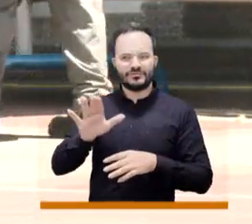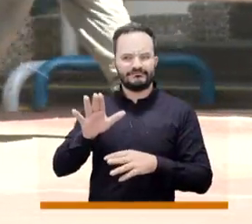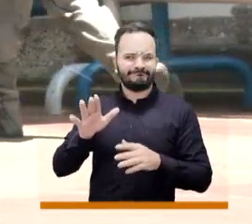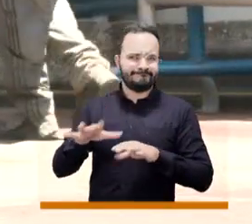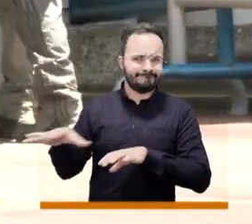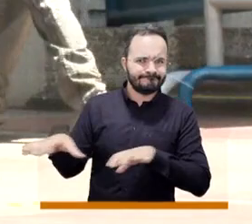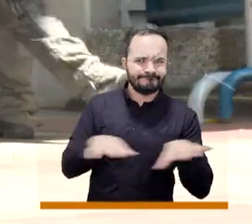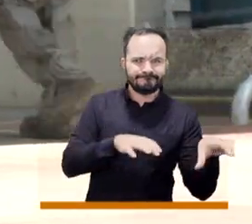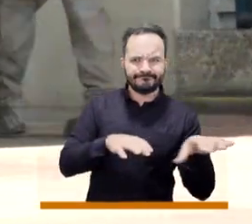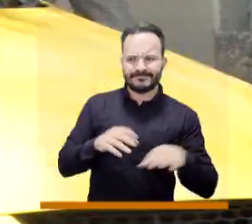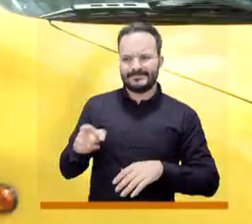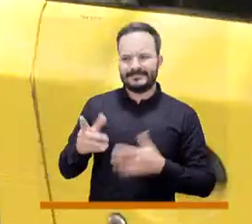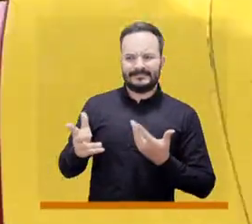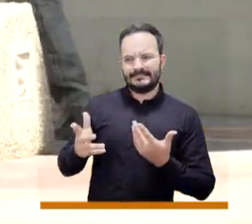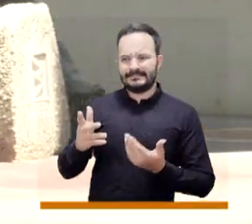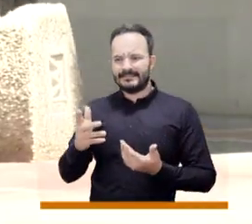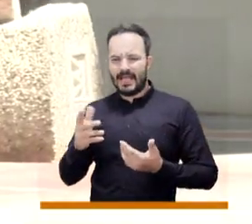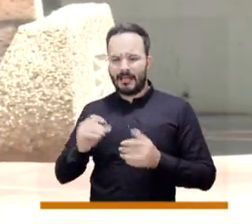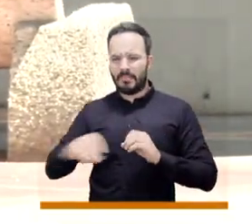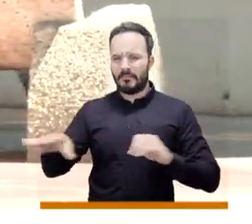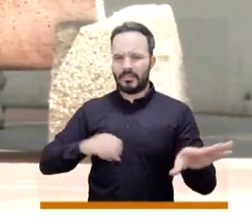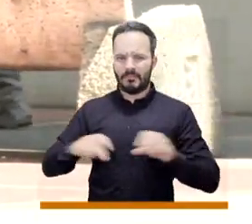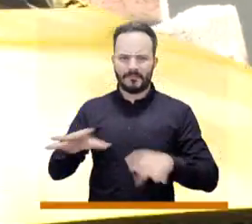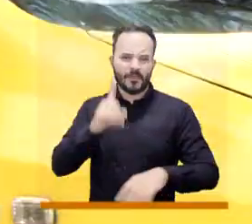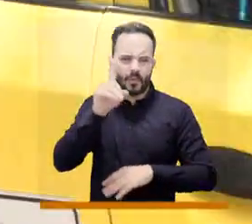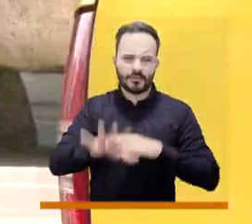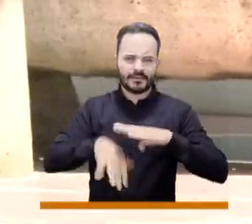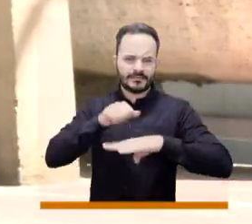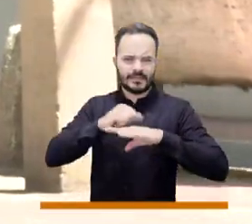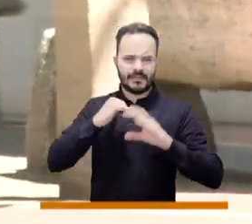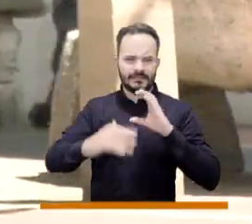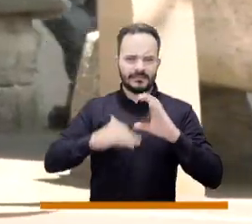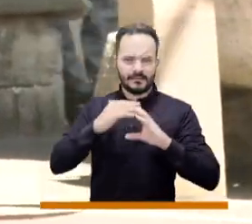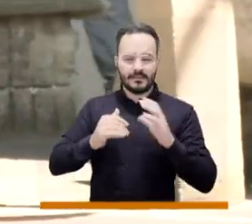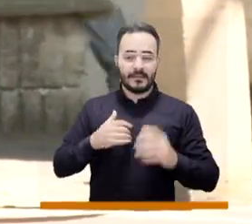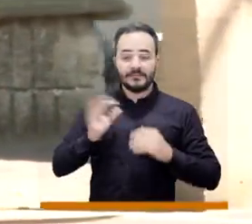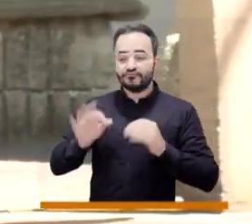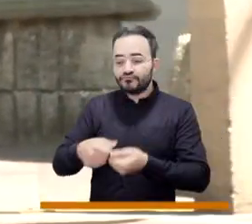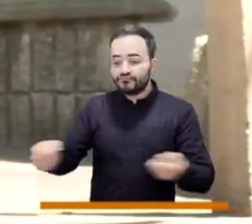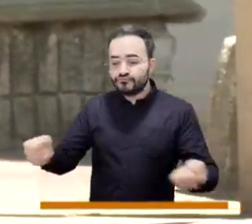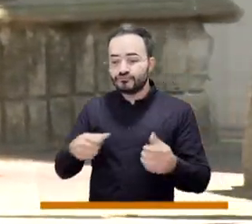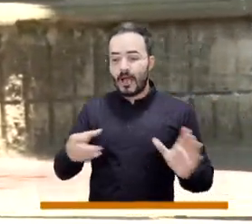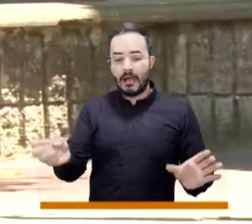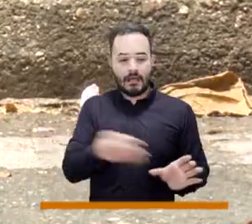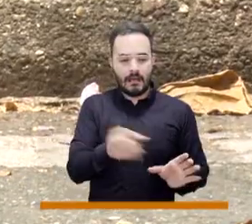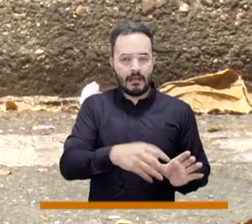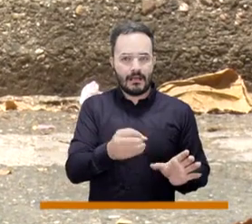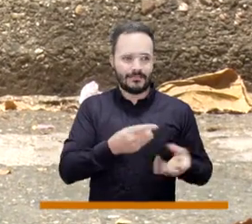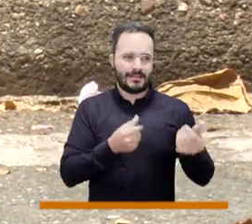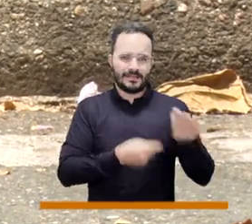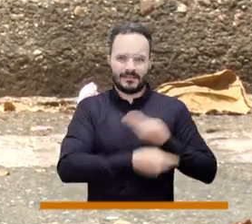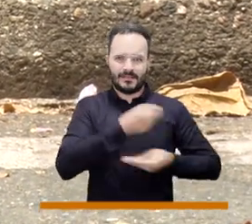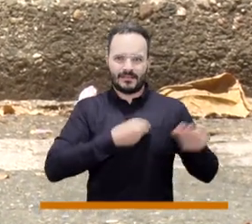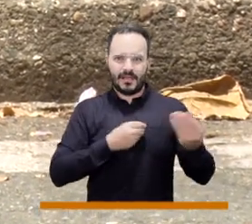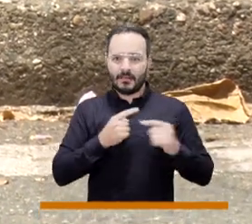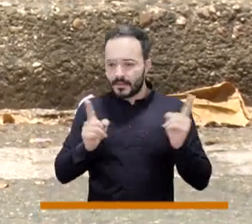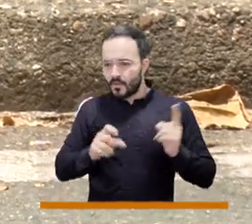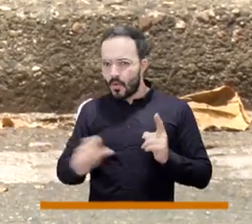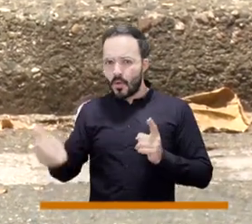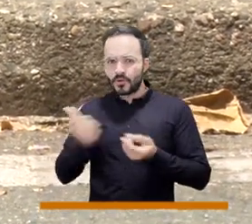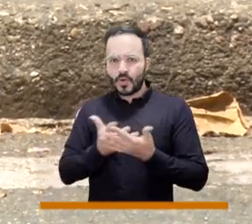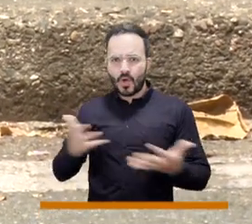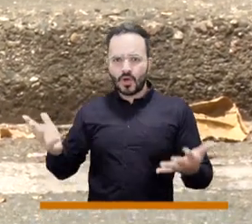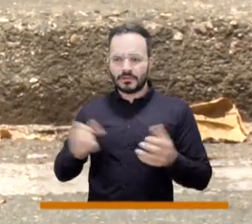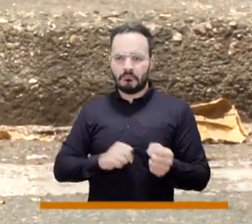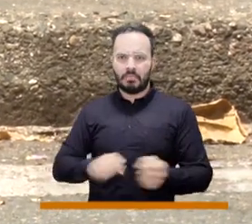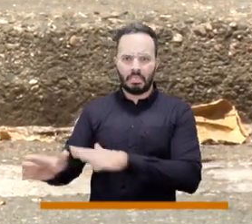concretas, como por ejemplo, al reciclar, él esparce las bolsas, se lleva solo lo que necesita, lo que le pagan en la empresa de reciclaje,